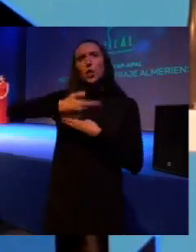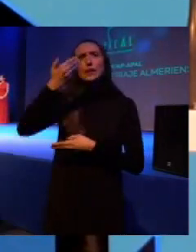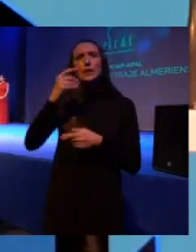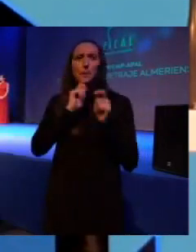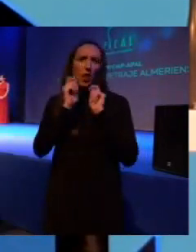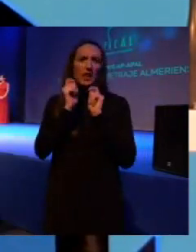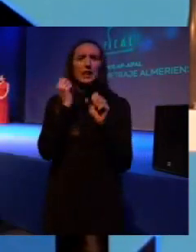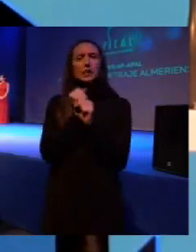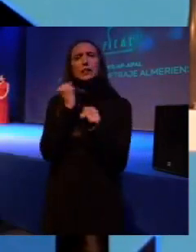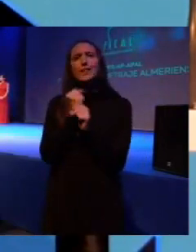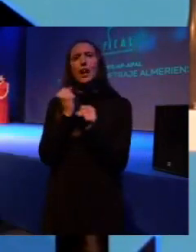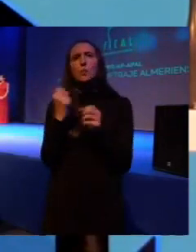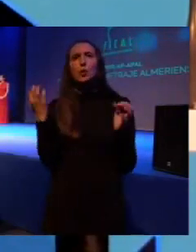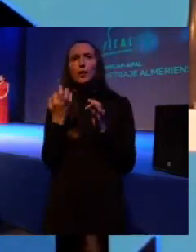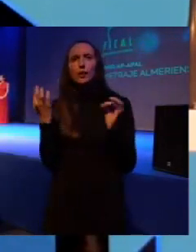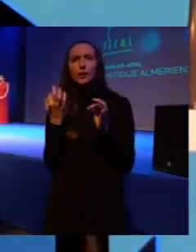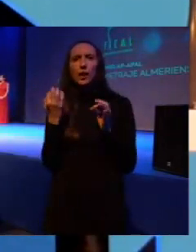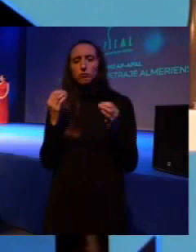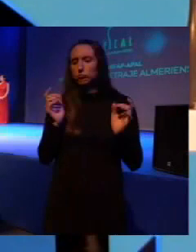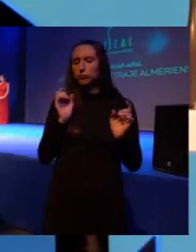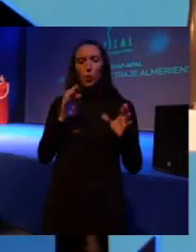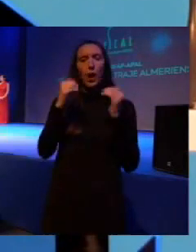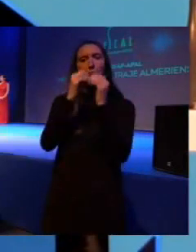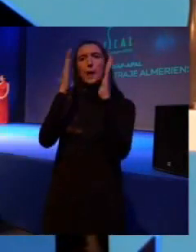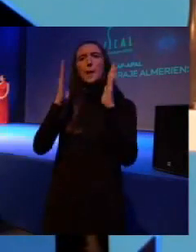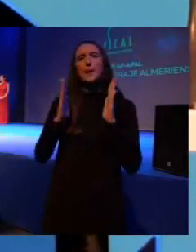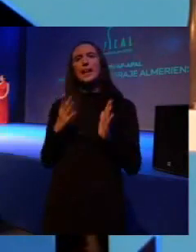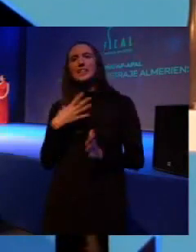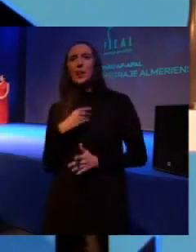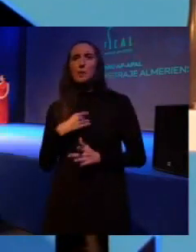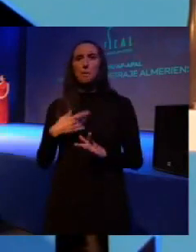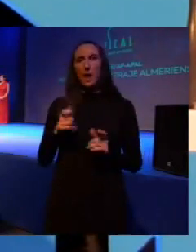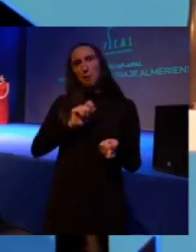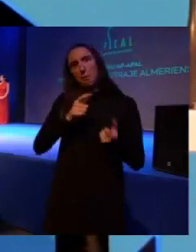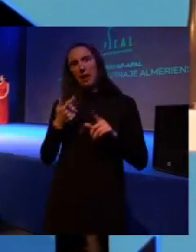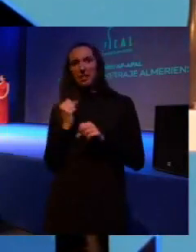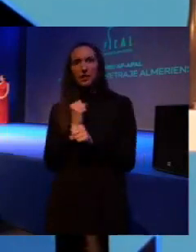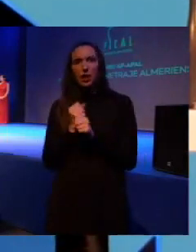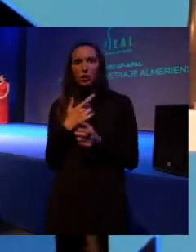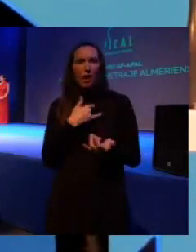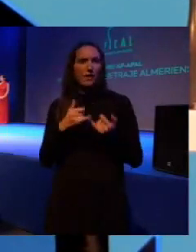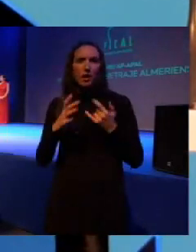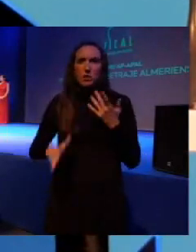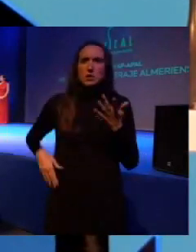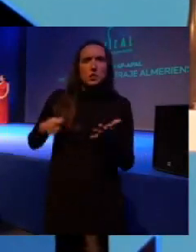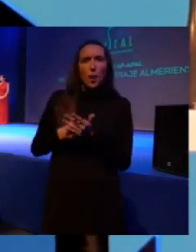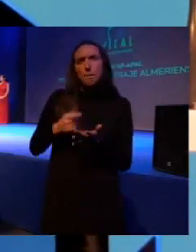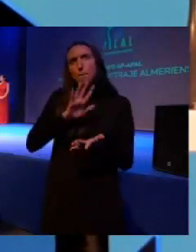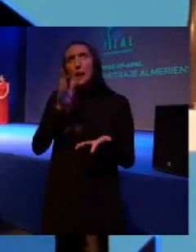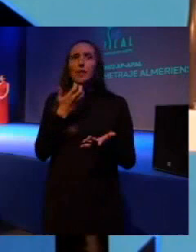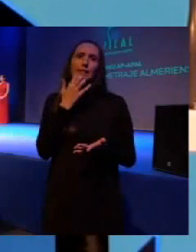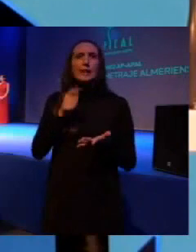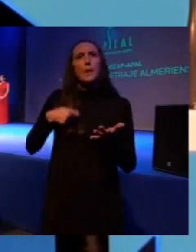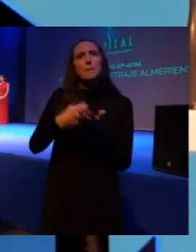constantemente en una vulnerable casa de papel donde estamos pagando el precio más alto posible. Al